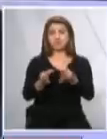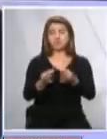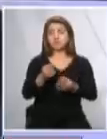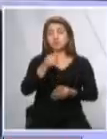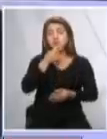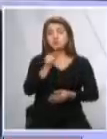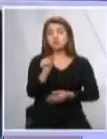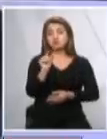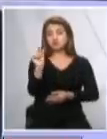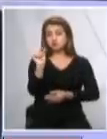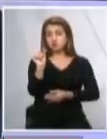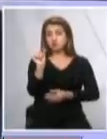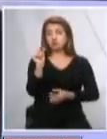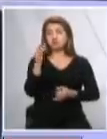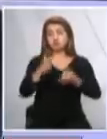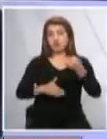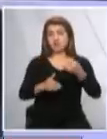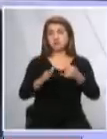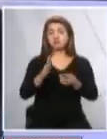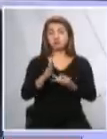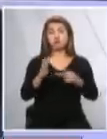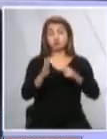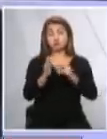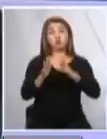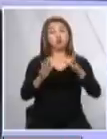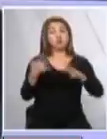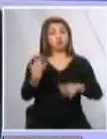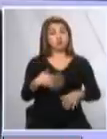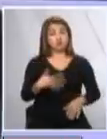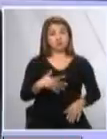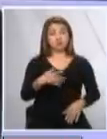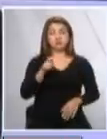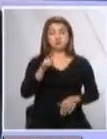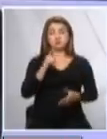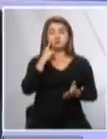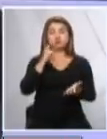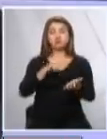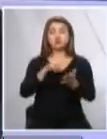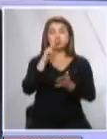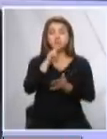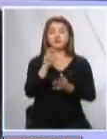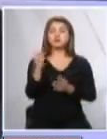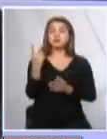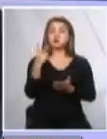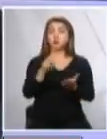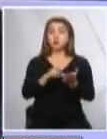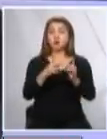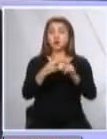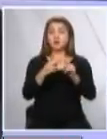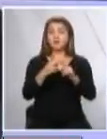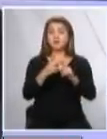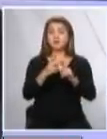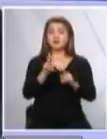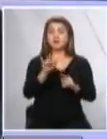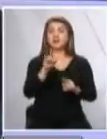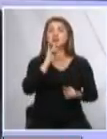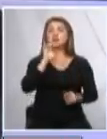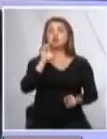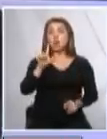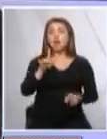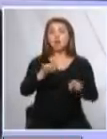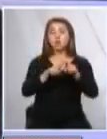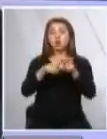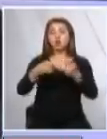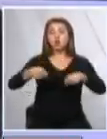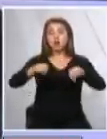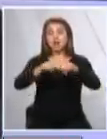breve plazo, por tanto tienes un problema significativo desde ese punto de vista. En segundo lugar, alguna clase de ritual